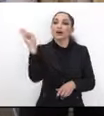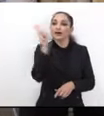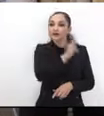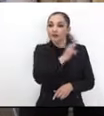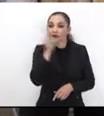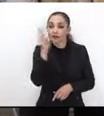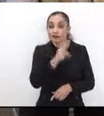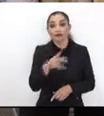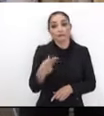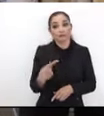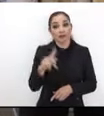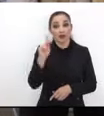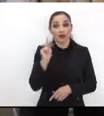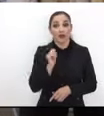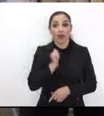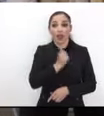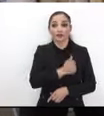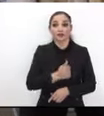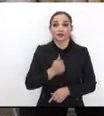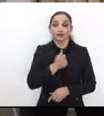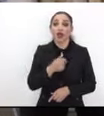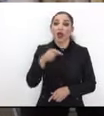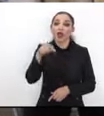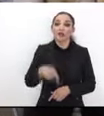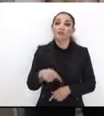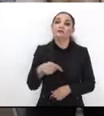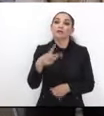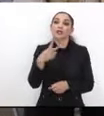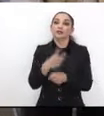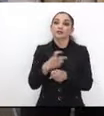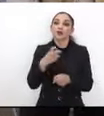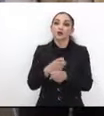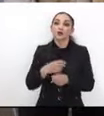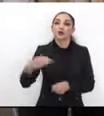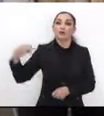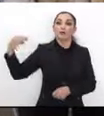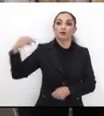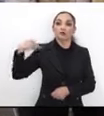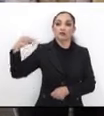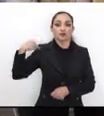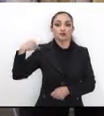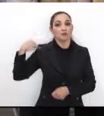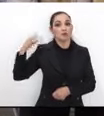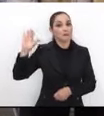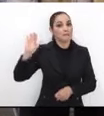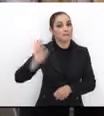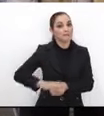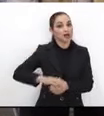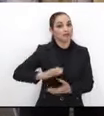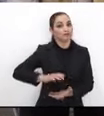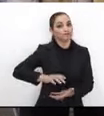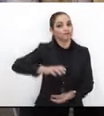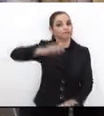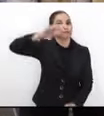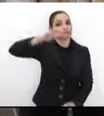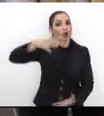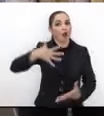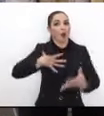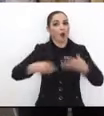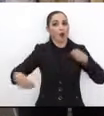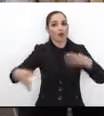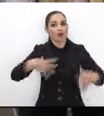Lamentablemente aquí en Los Mochis pues es el segundo municipio donde más nivel de contagio ha habido. Por